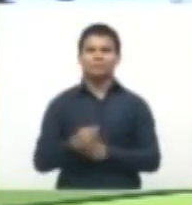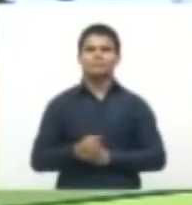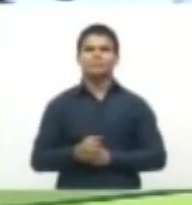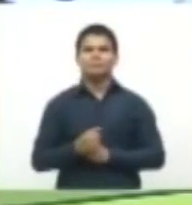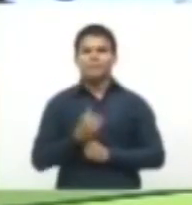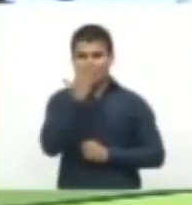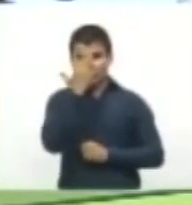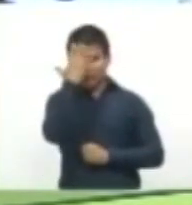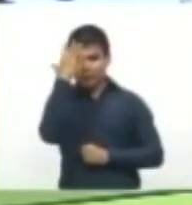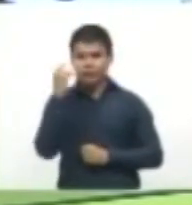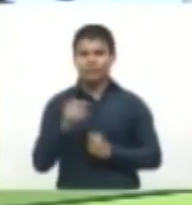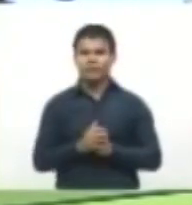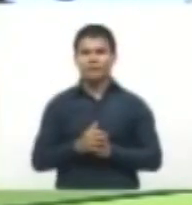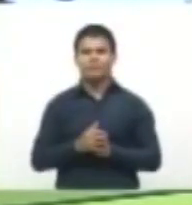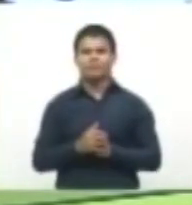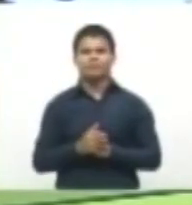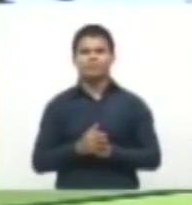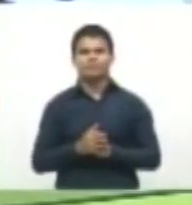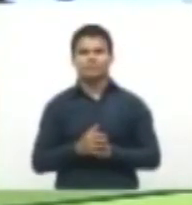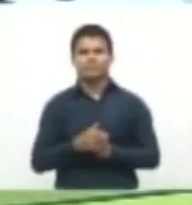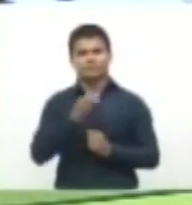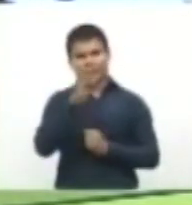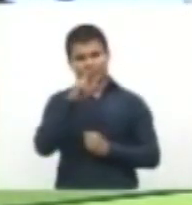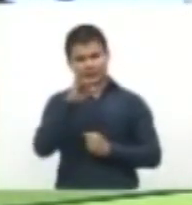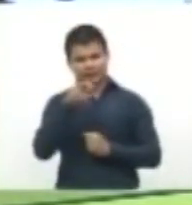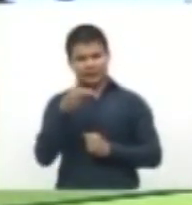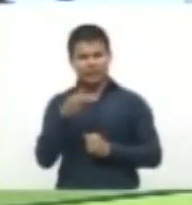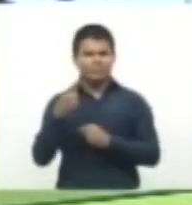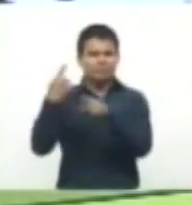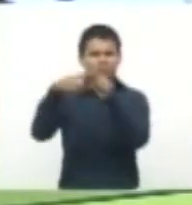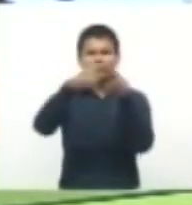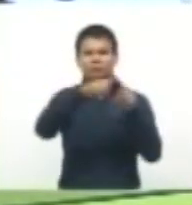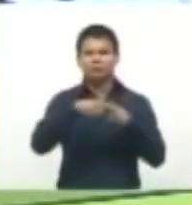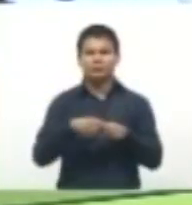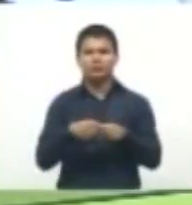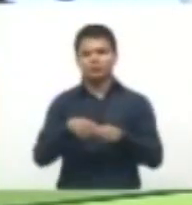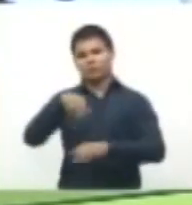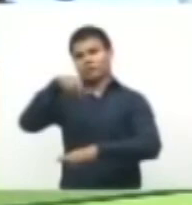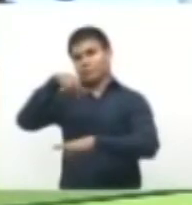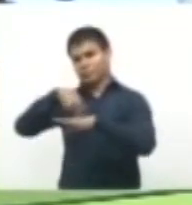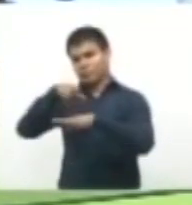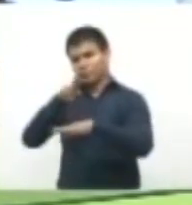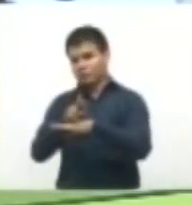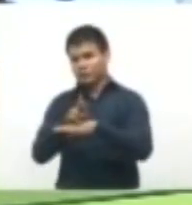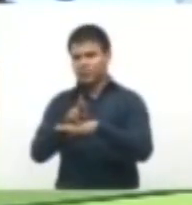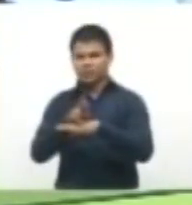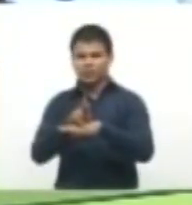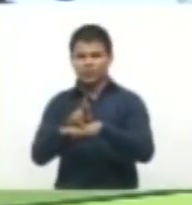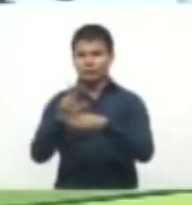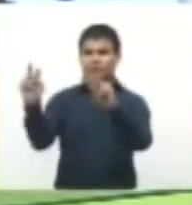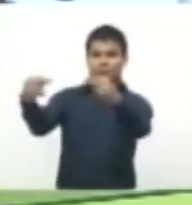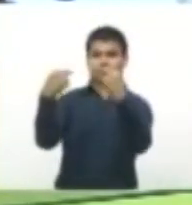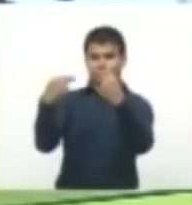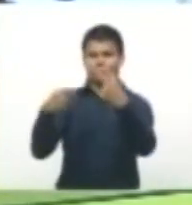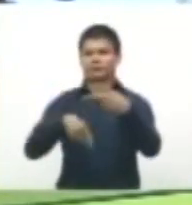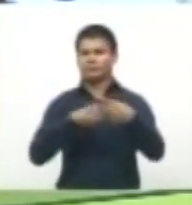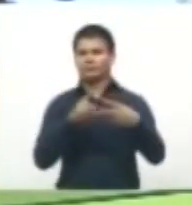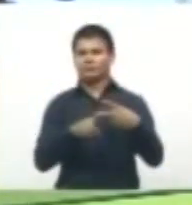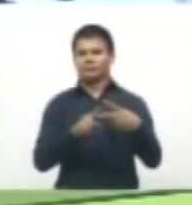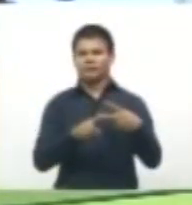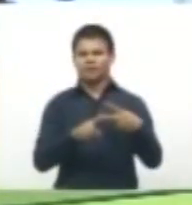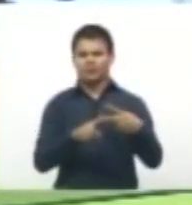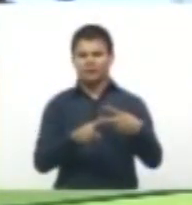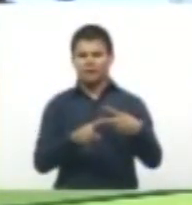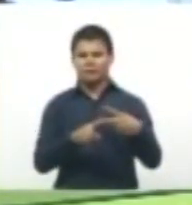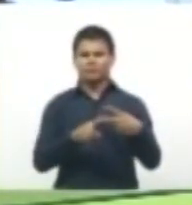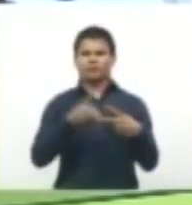Facebook. Ellos son Diome Tejada, Sandra Flores desde Santo Domingo, es en República Dominicana. También está Joaquín Armenta, Raquel Vergara, Ana